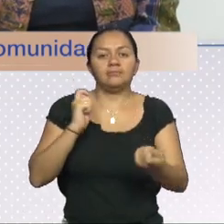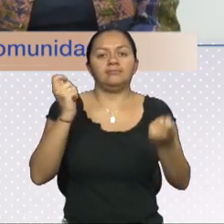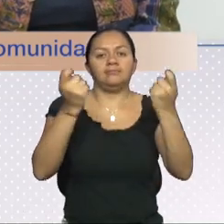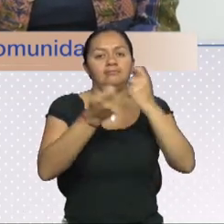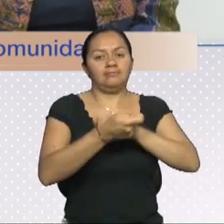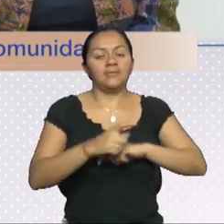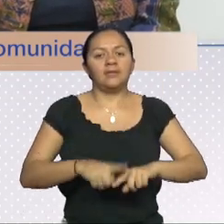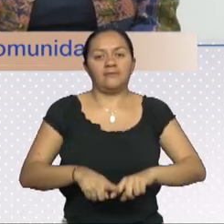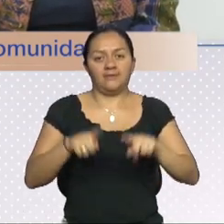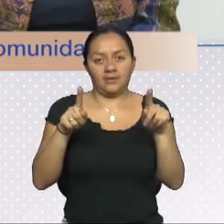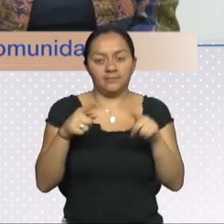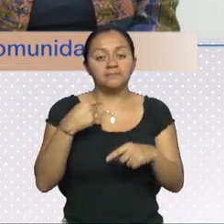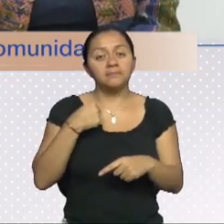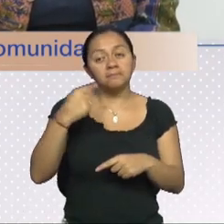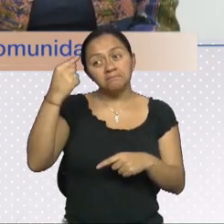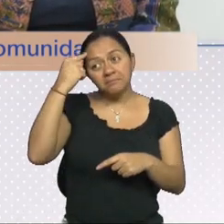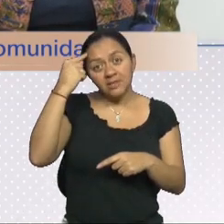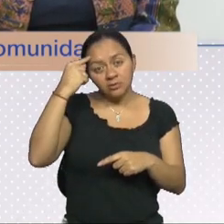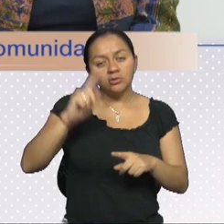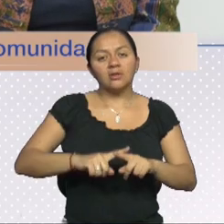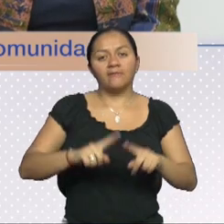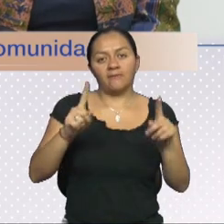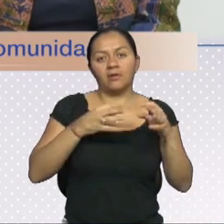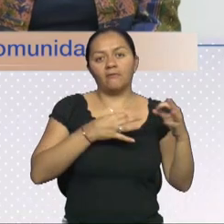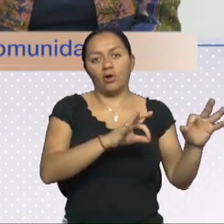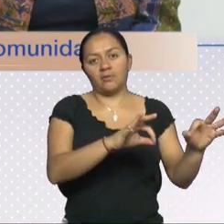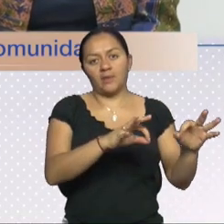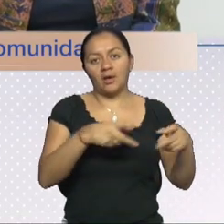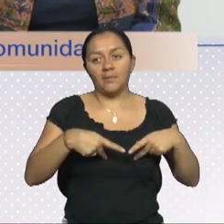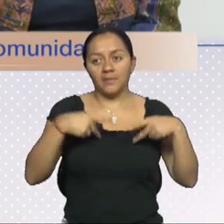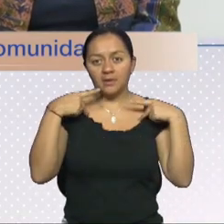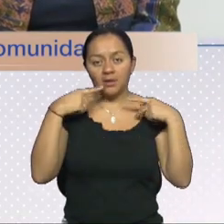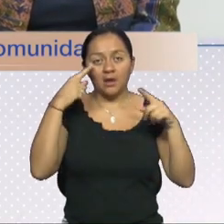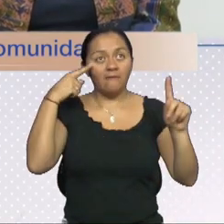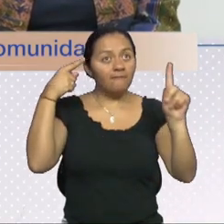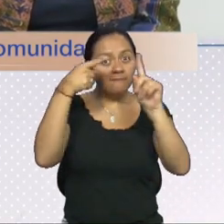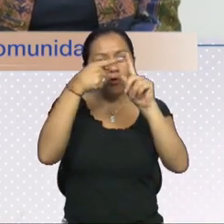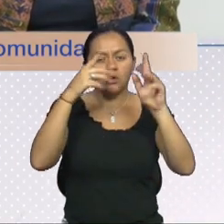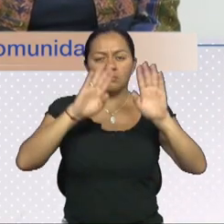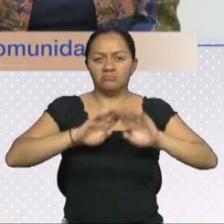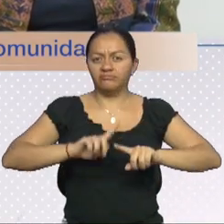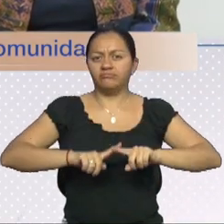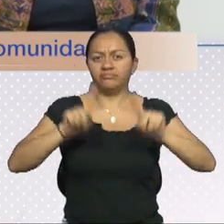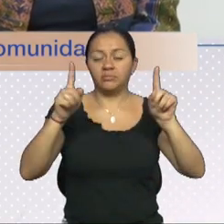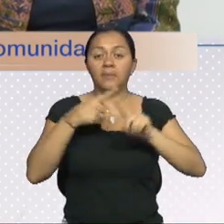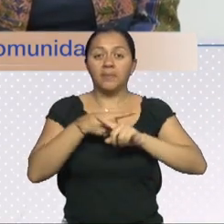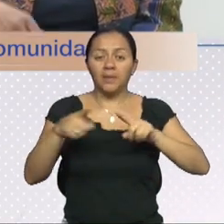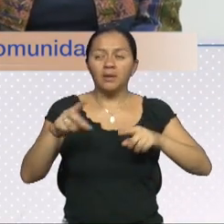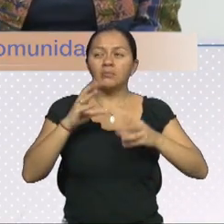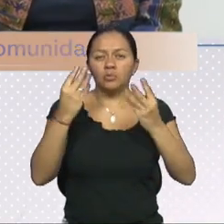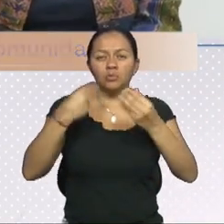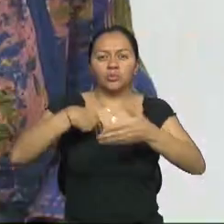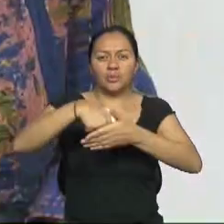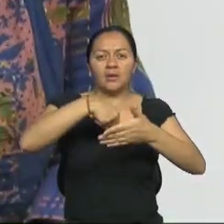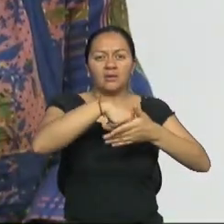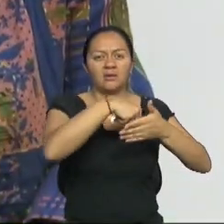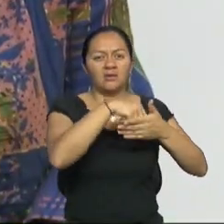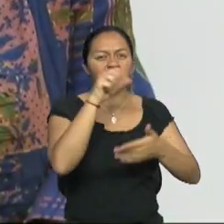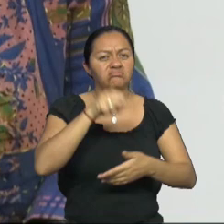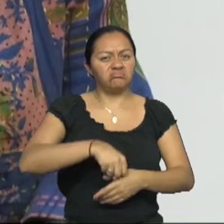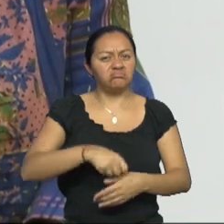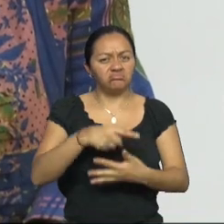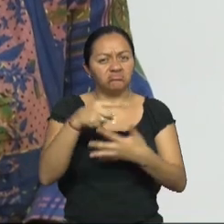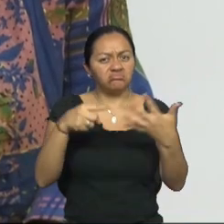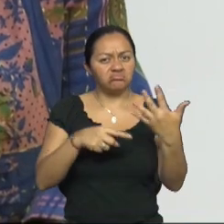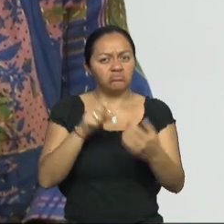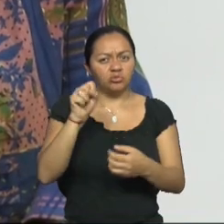Entonces, yo creo que los paradigmas han cambiado, pero siempre tenemos muchas barreras, ¿no? Como aquí se